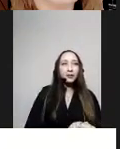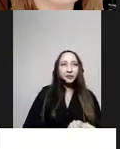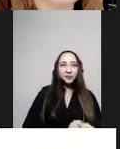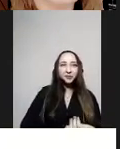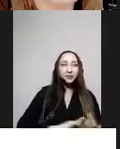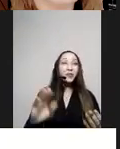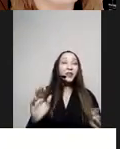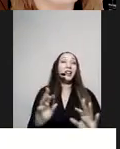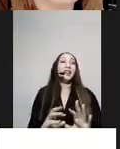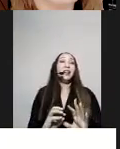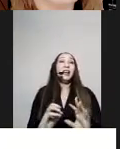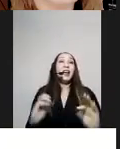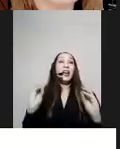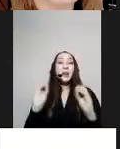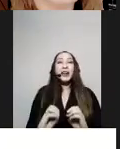porfa.